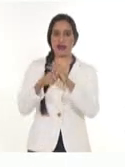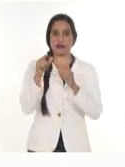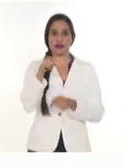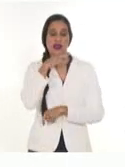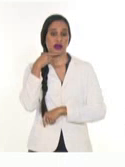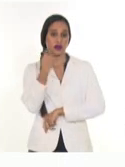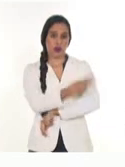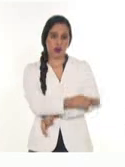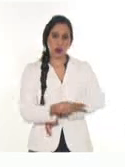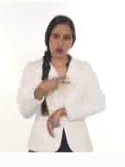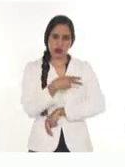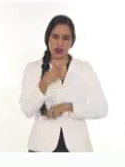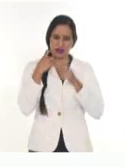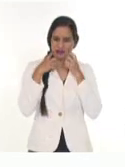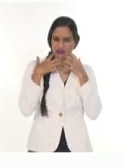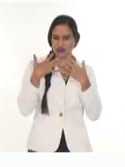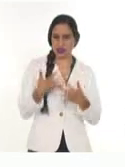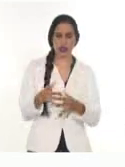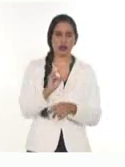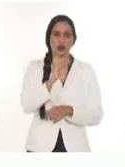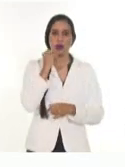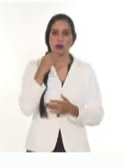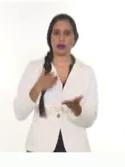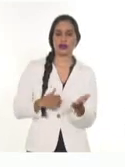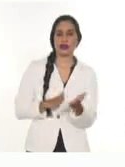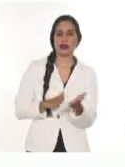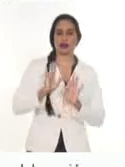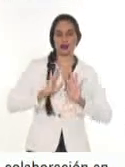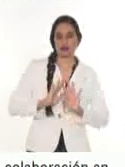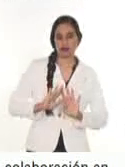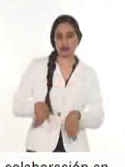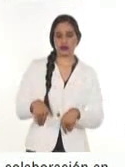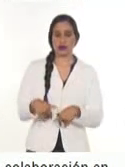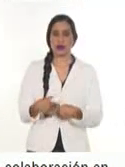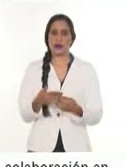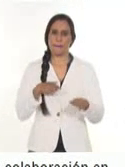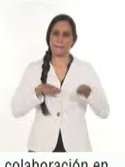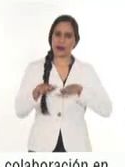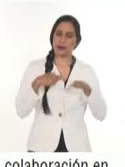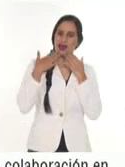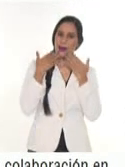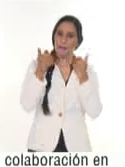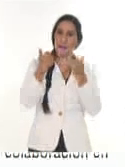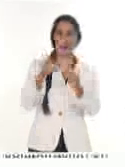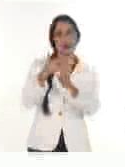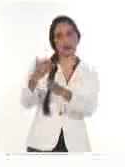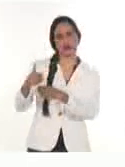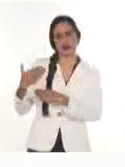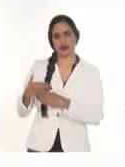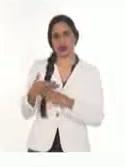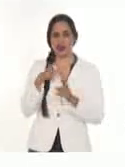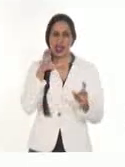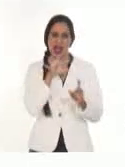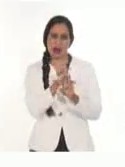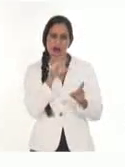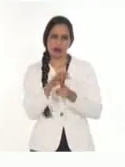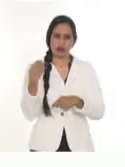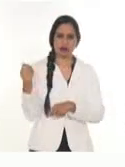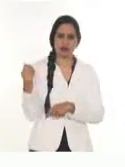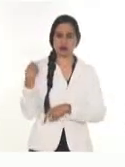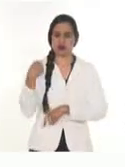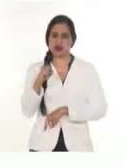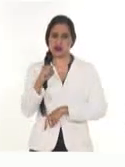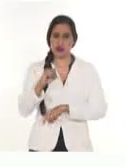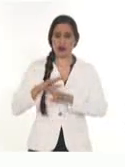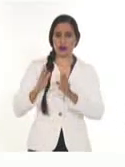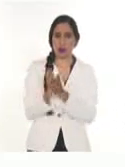intenta impedir por todas las vías posibles la formación de un mundo multipolar mediante amenazas, el uso de la fuerza y medidas